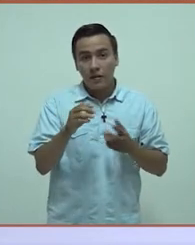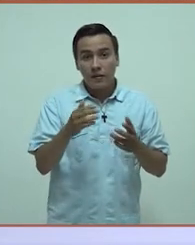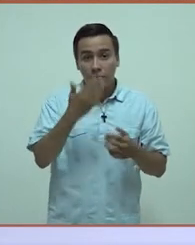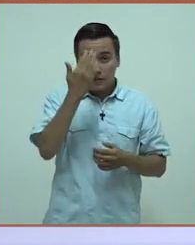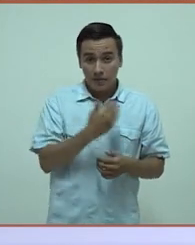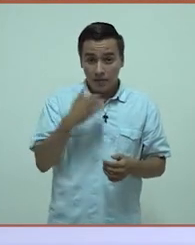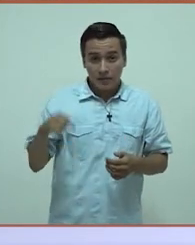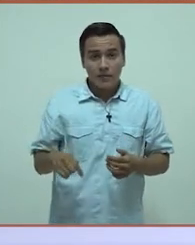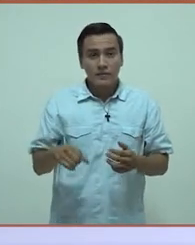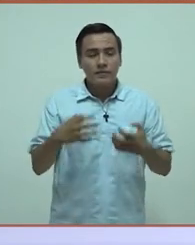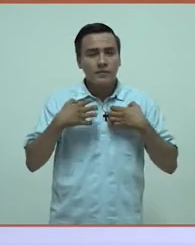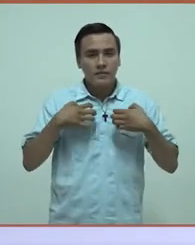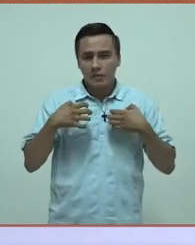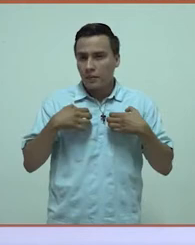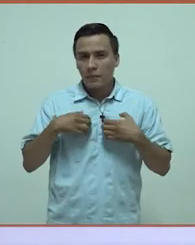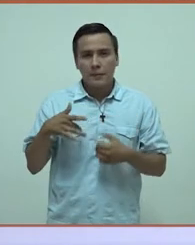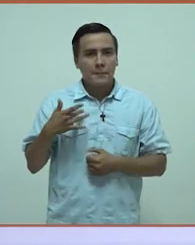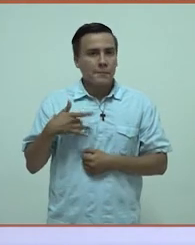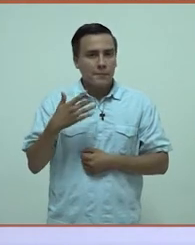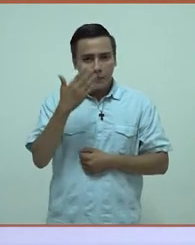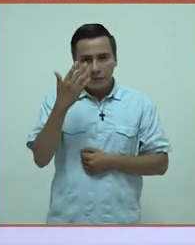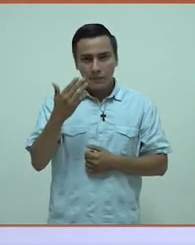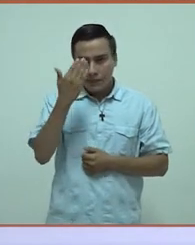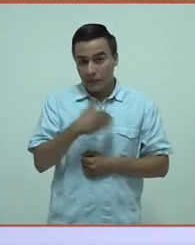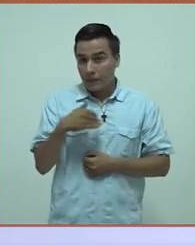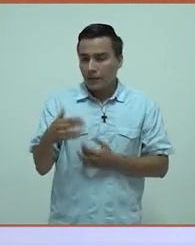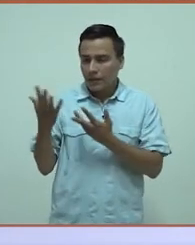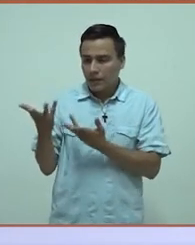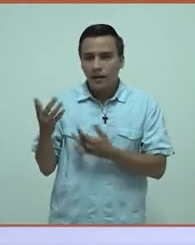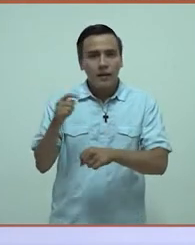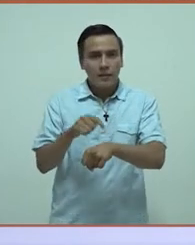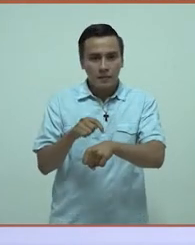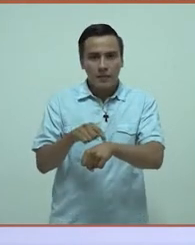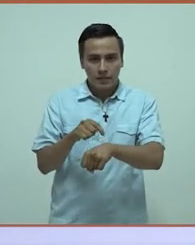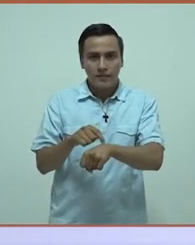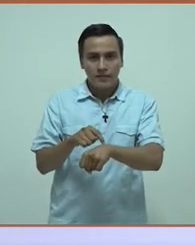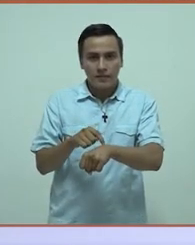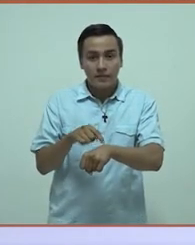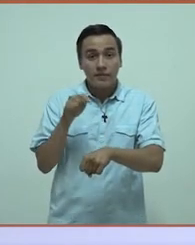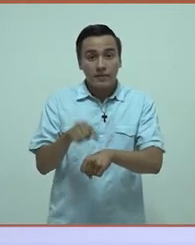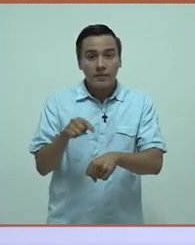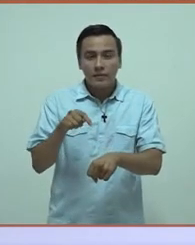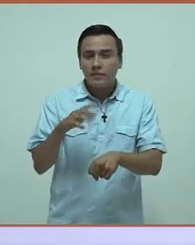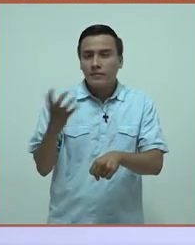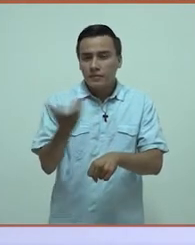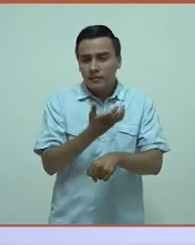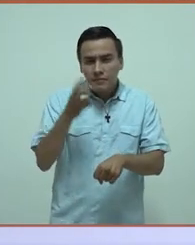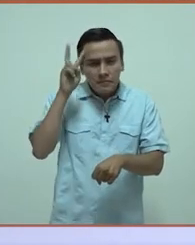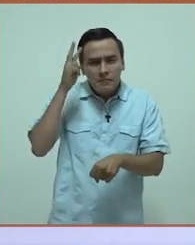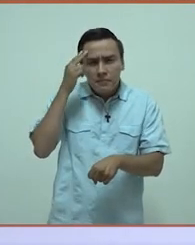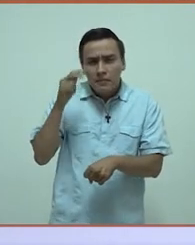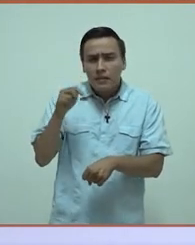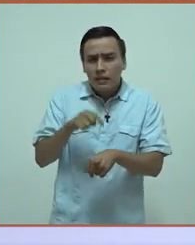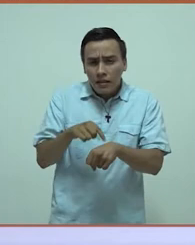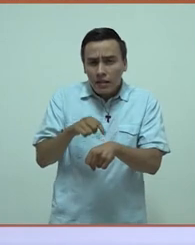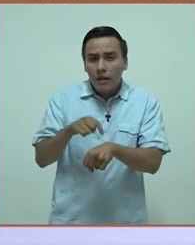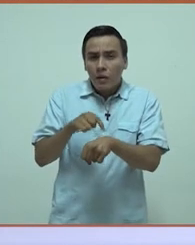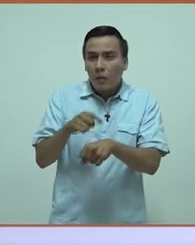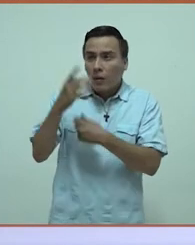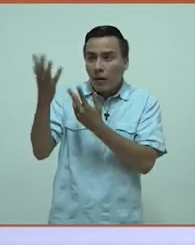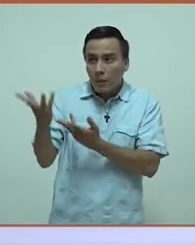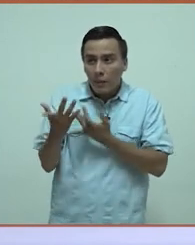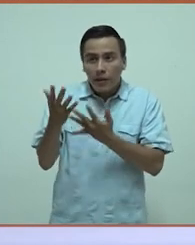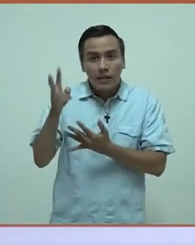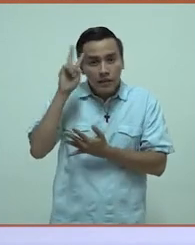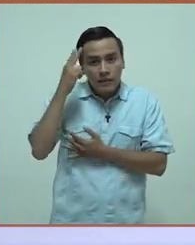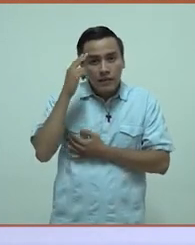se prepara para vivir un tiempo de espera. El Adviento es eso, tiempo de espera. Y en